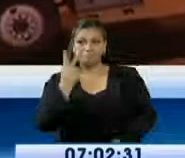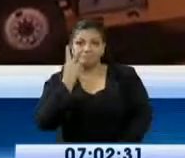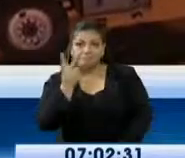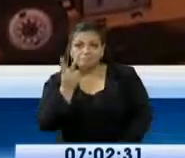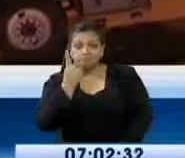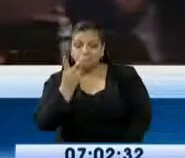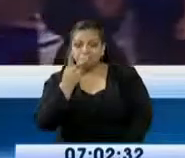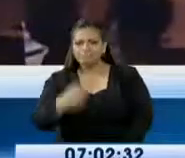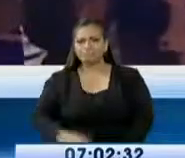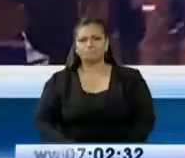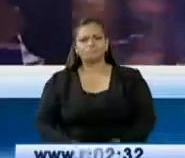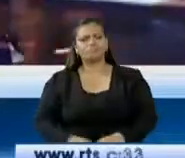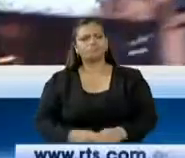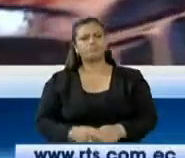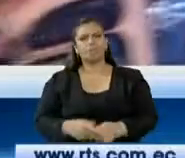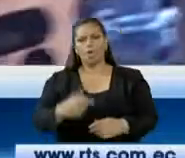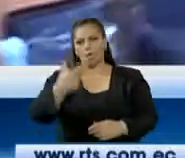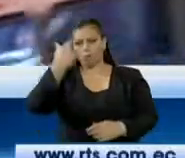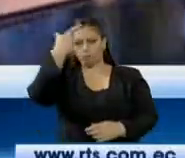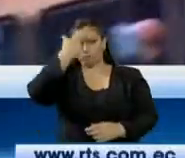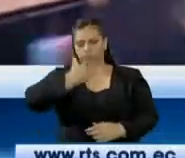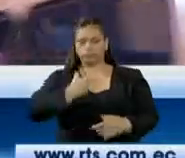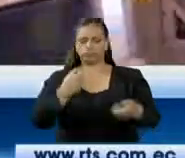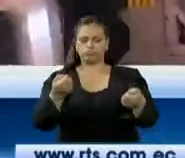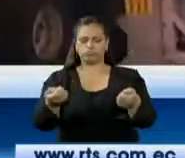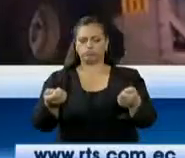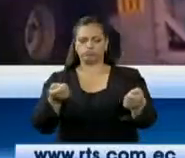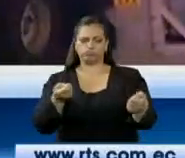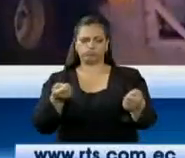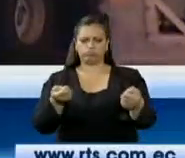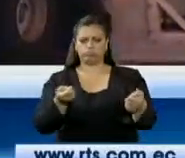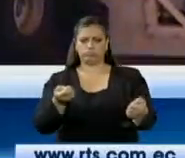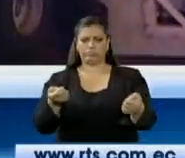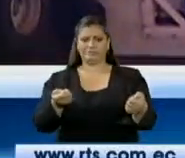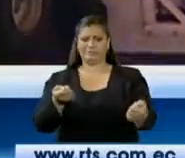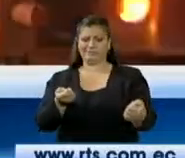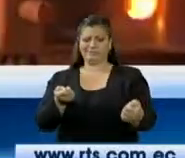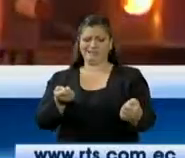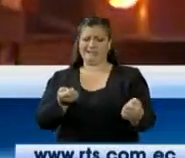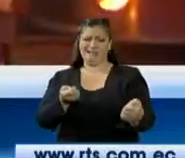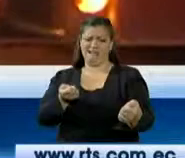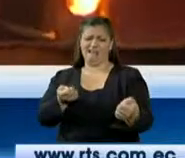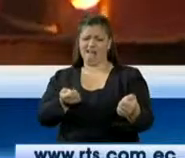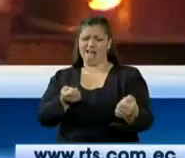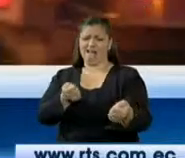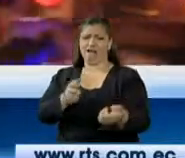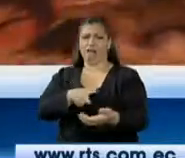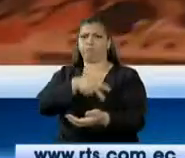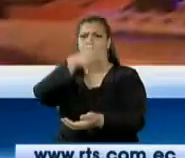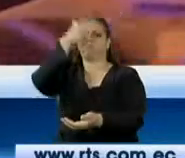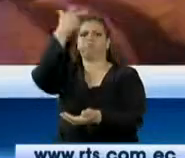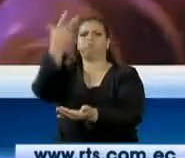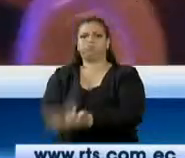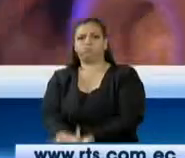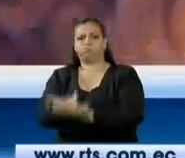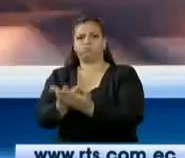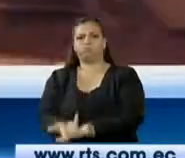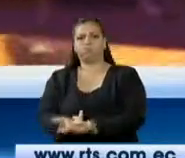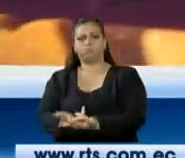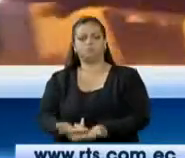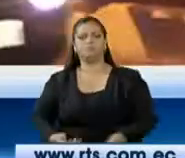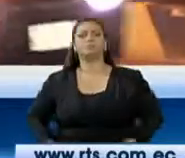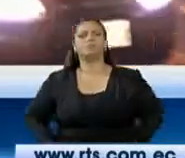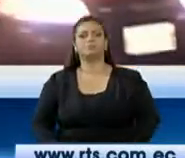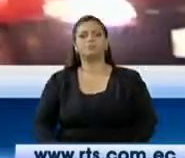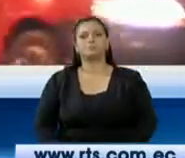una mala maniobra que produjo la caída de este contenedor. Varias toneladas cayeron de inmediato en el asfalto de la avenida 25 de